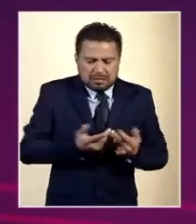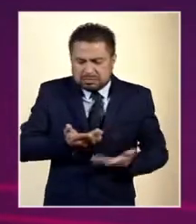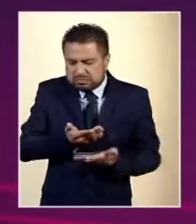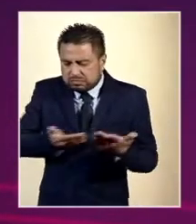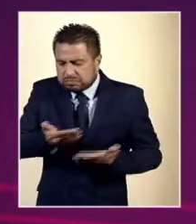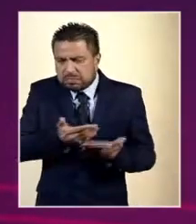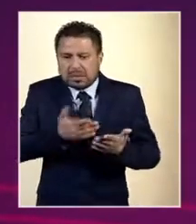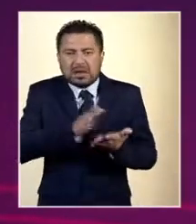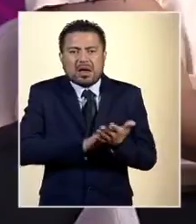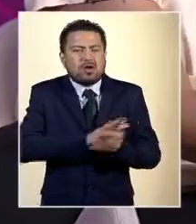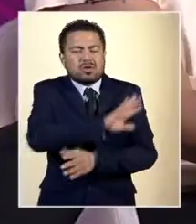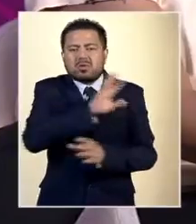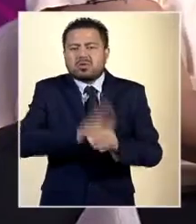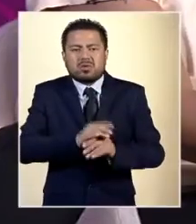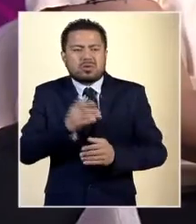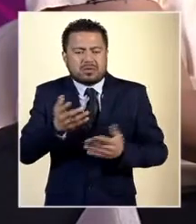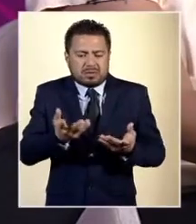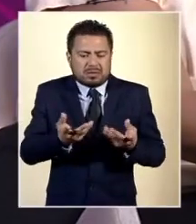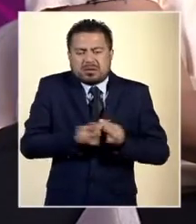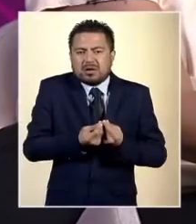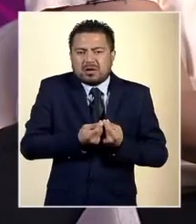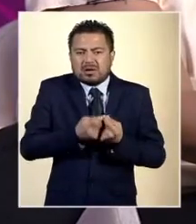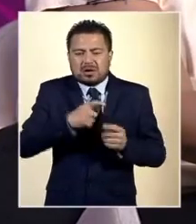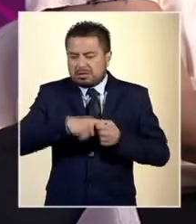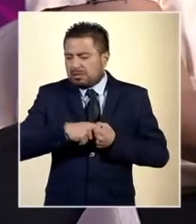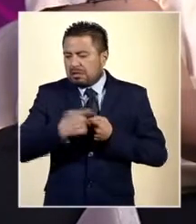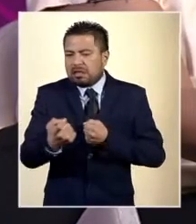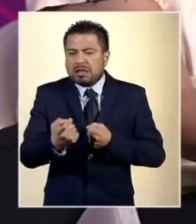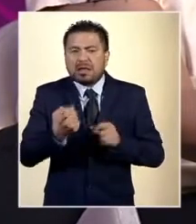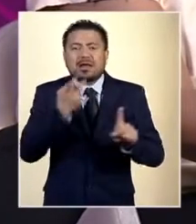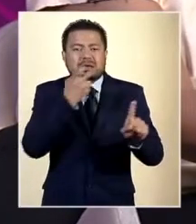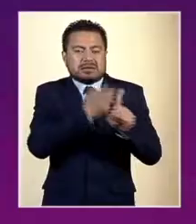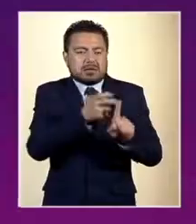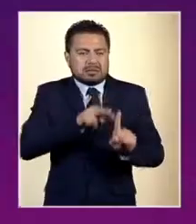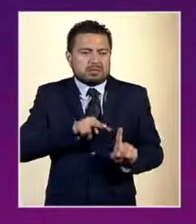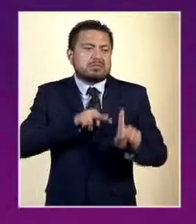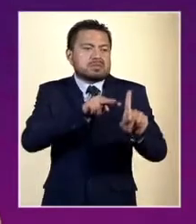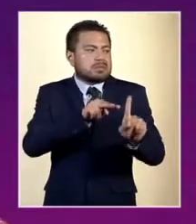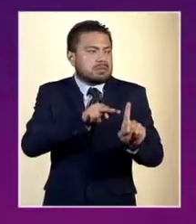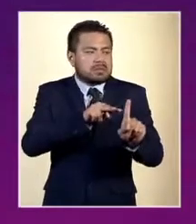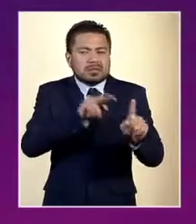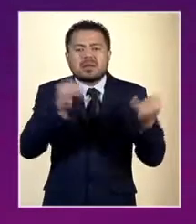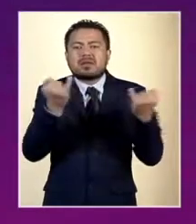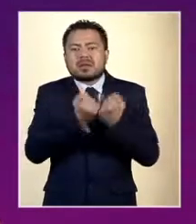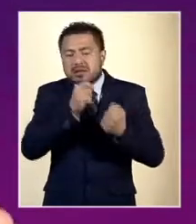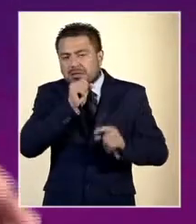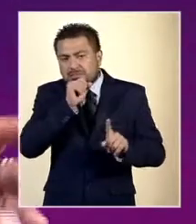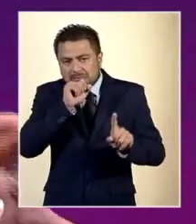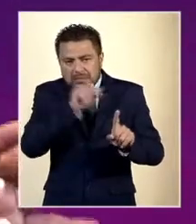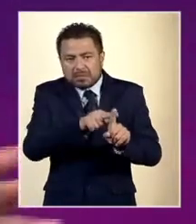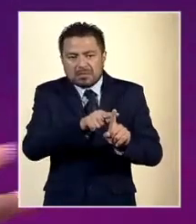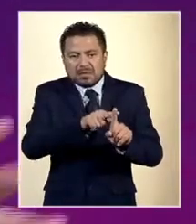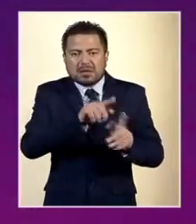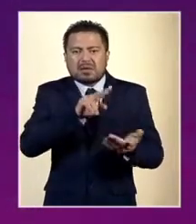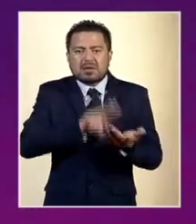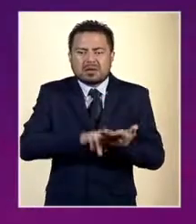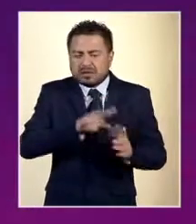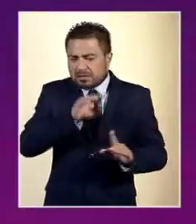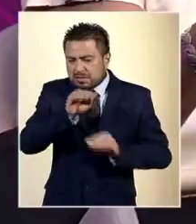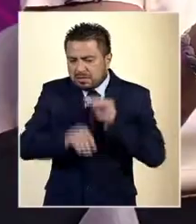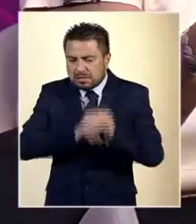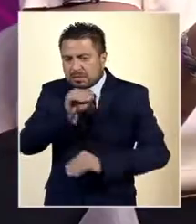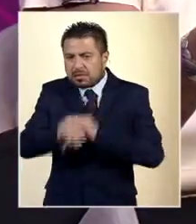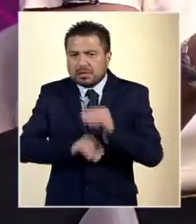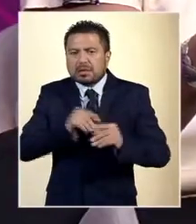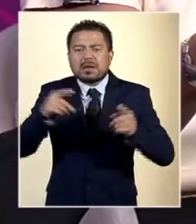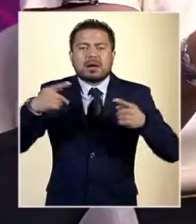del papel que todos estamos jugando dentro de esa exclusión, ¿no? Claro. Y de esas miradas que van colocando,